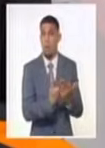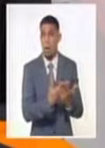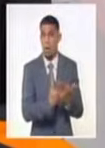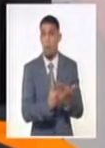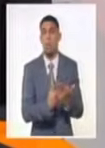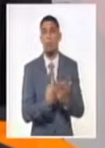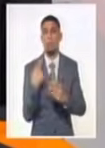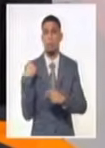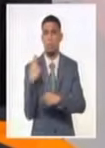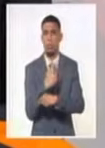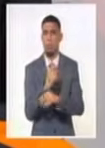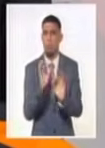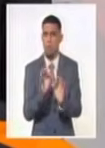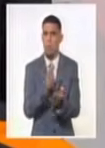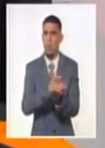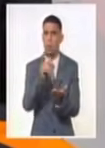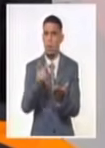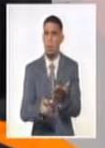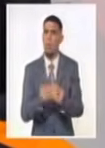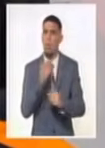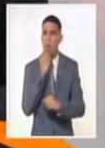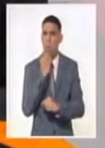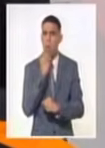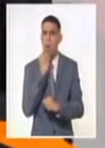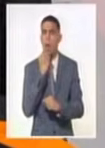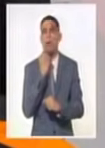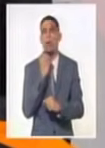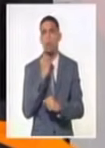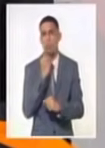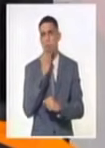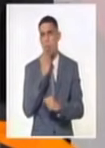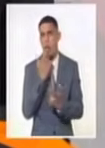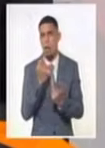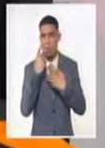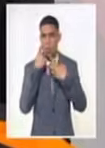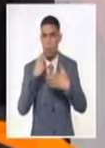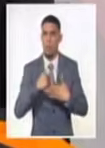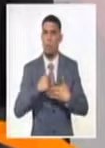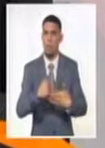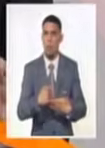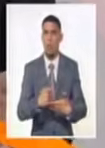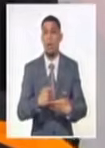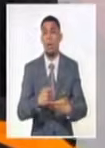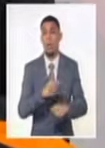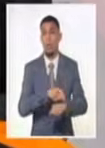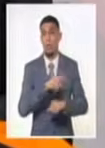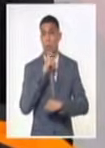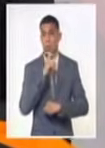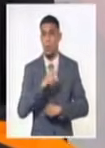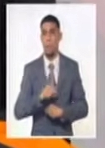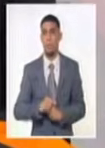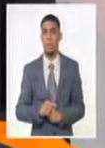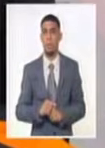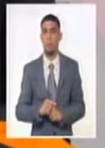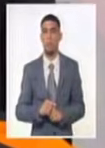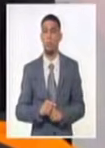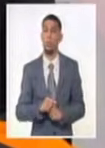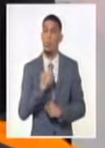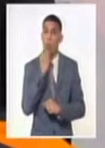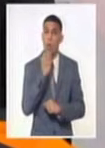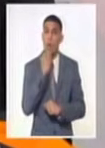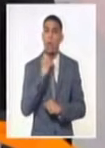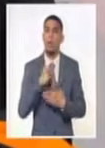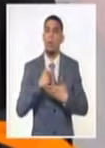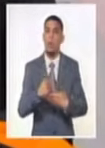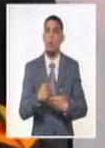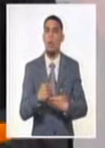propios estudiantes, pueden ser recepcionadas y aplicadas y ajustadas incluso estas medidas en un territorio, en una universidad. O